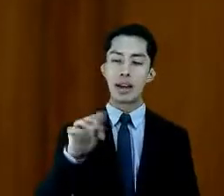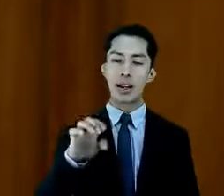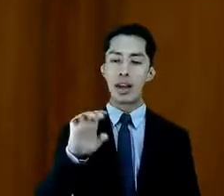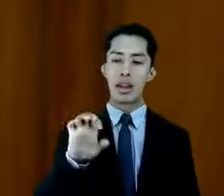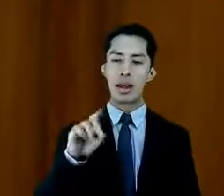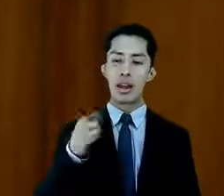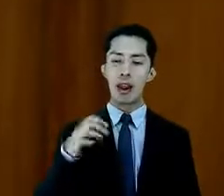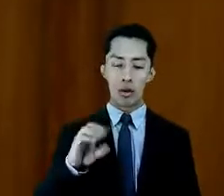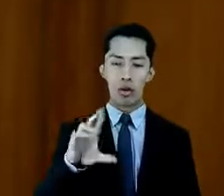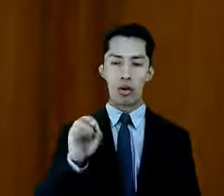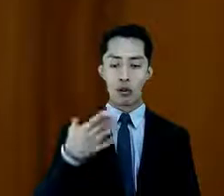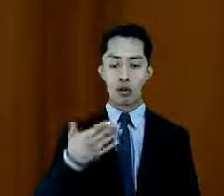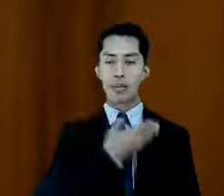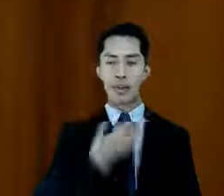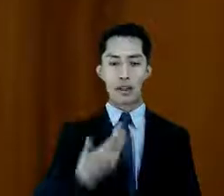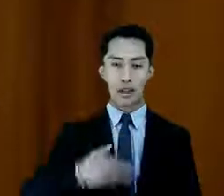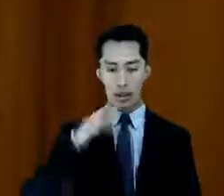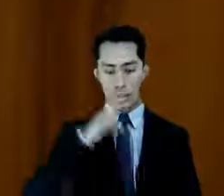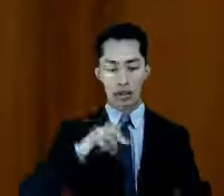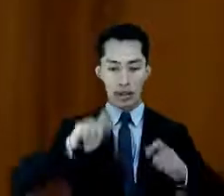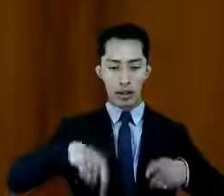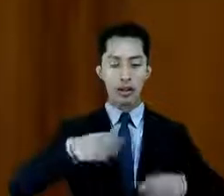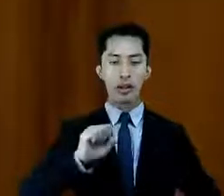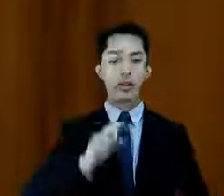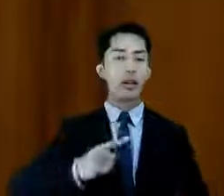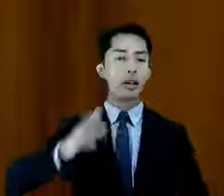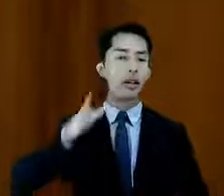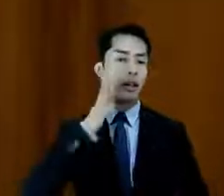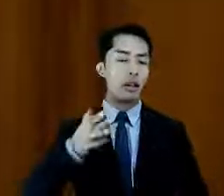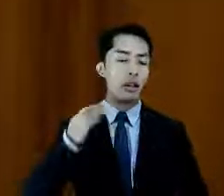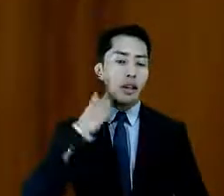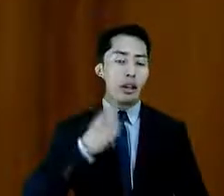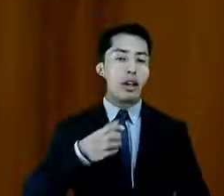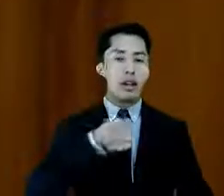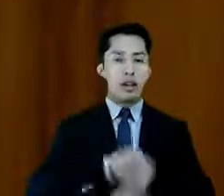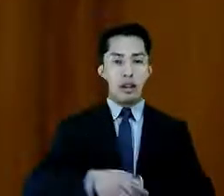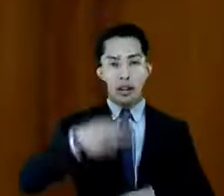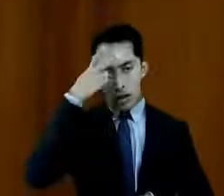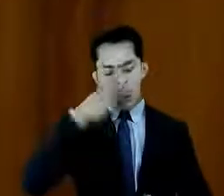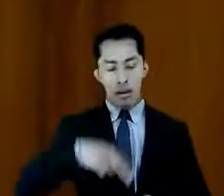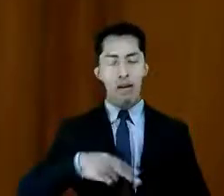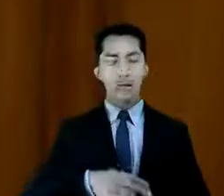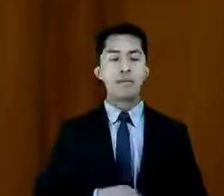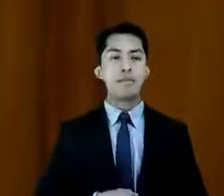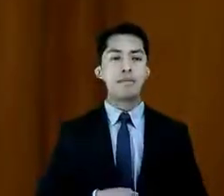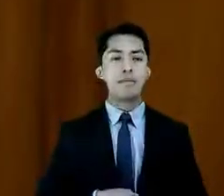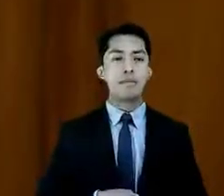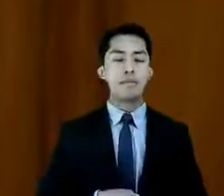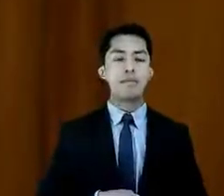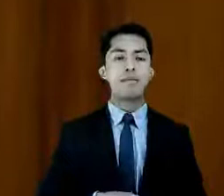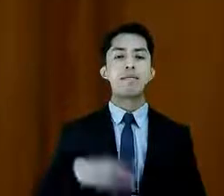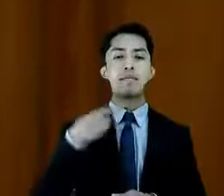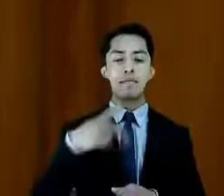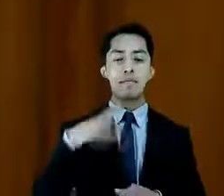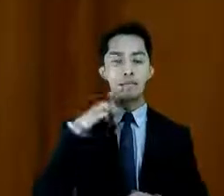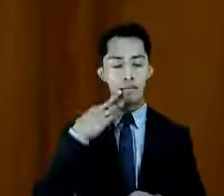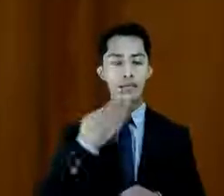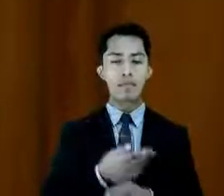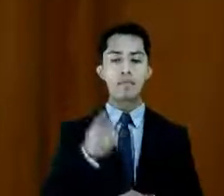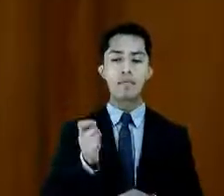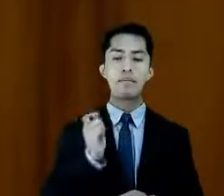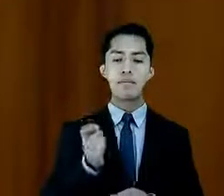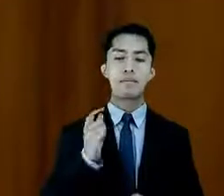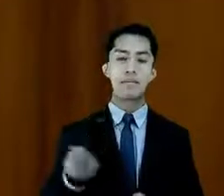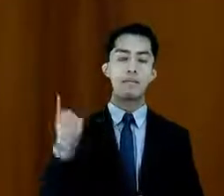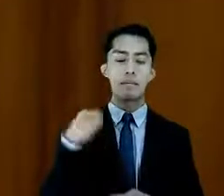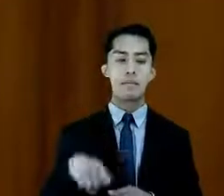Rocha, presidente de la Honorable 61ª Legislatura del Estado de México. En ejercicio de las facultades que me